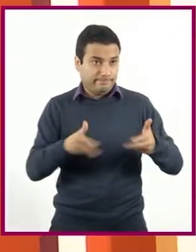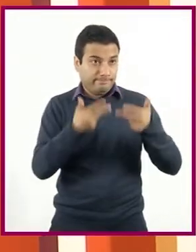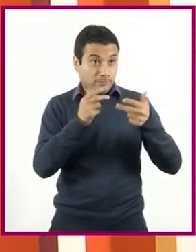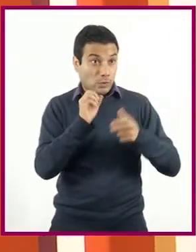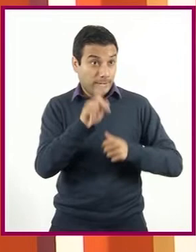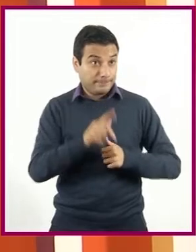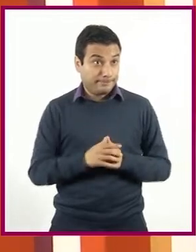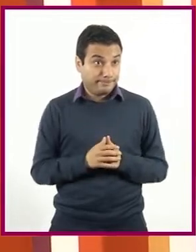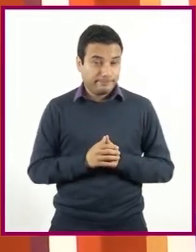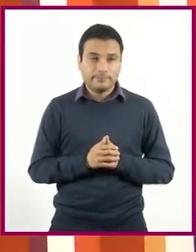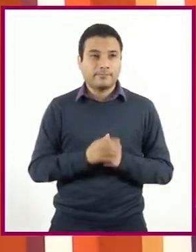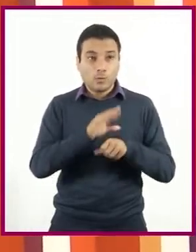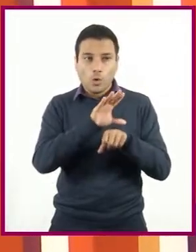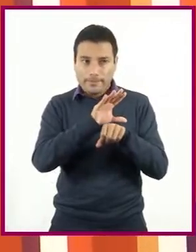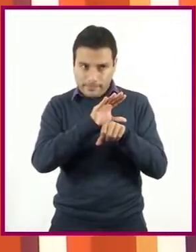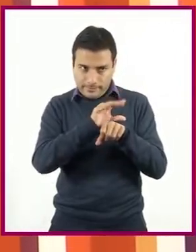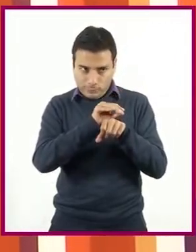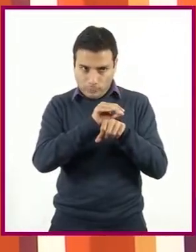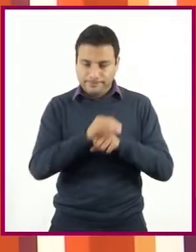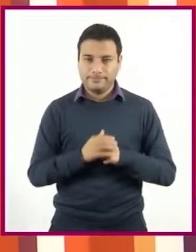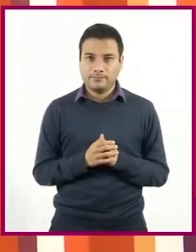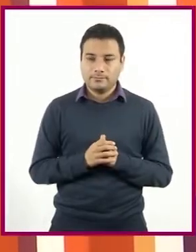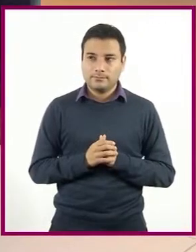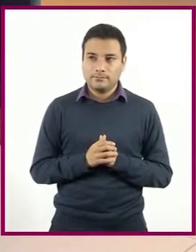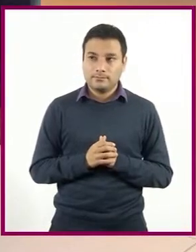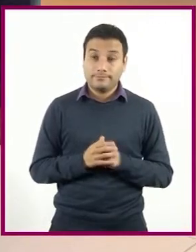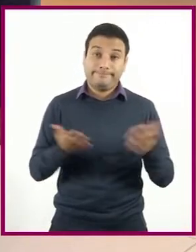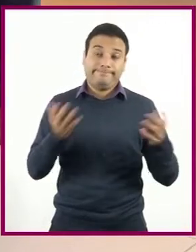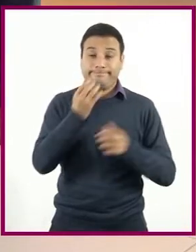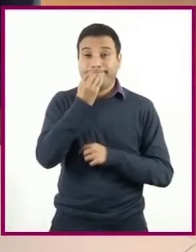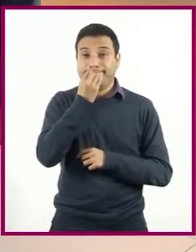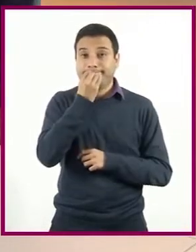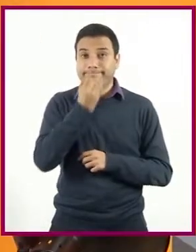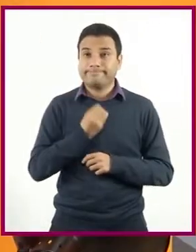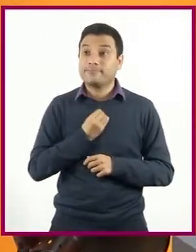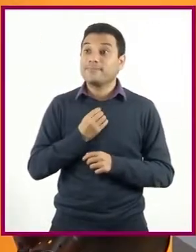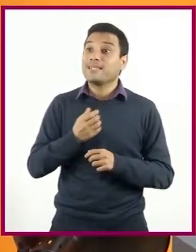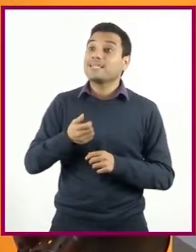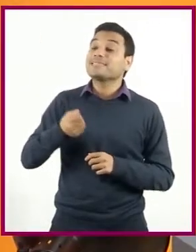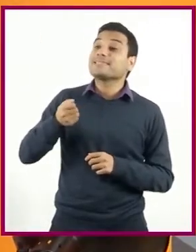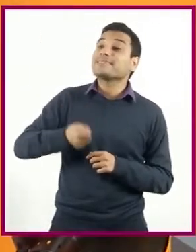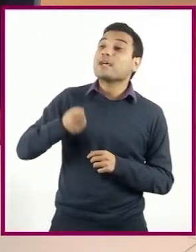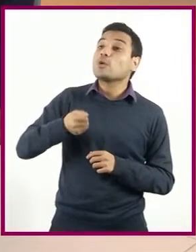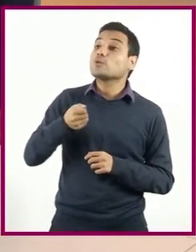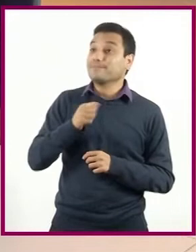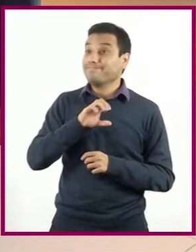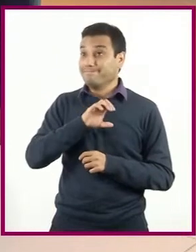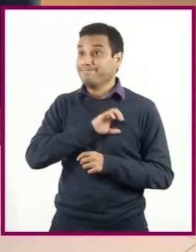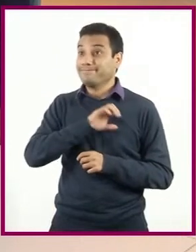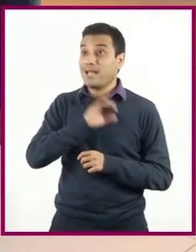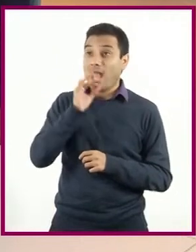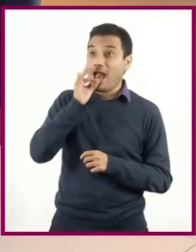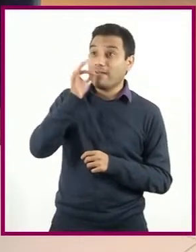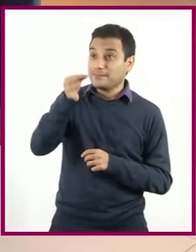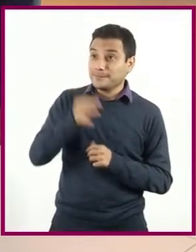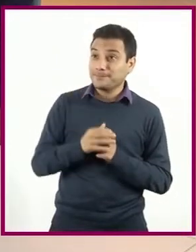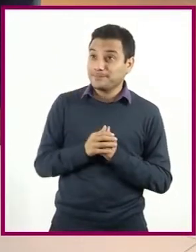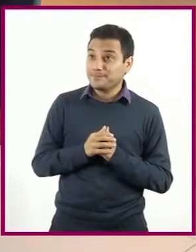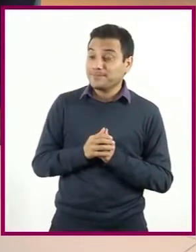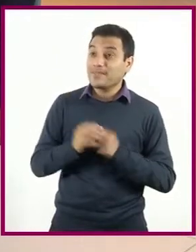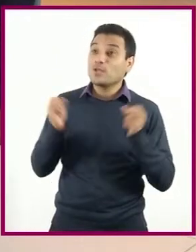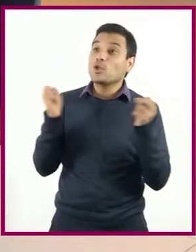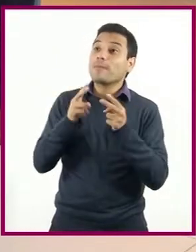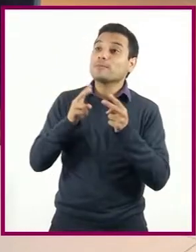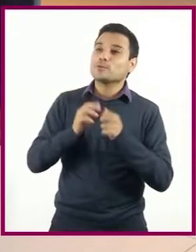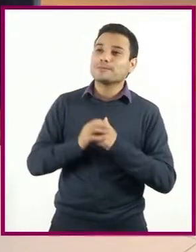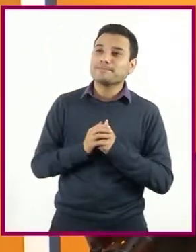Con permiso. Ay, pues ni hablar. Envíele saludos de todas y todos nosotros. Nos vemos en